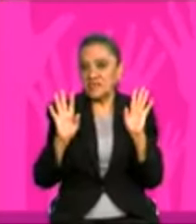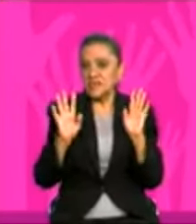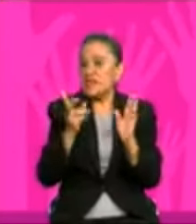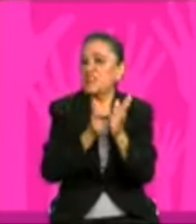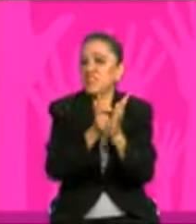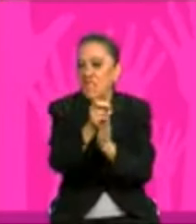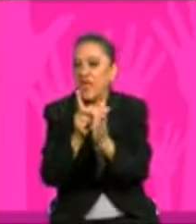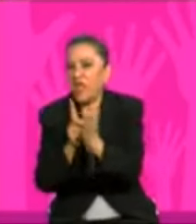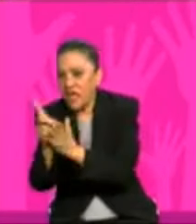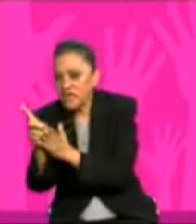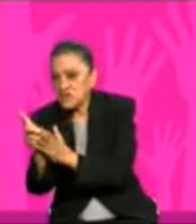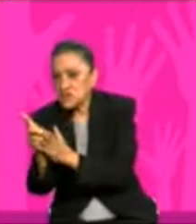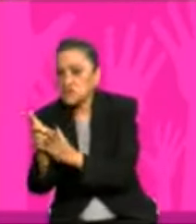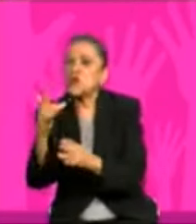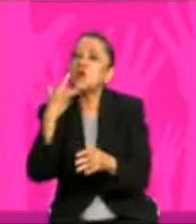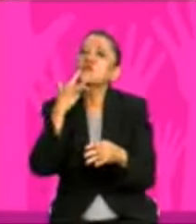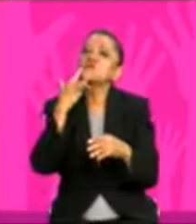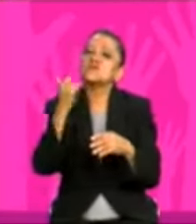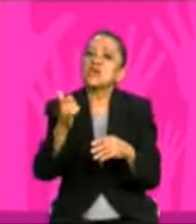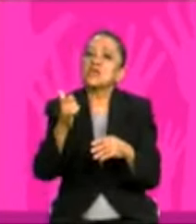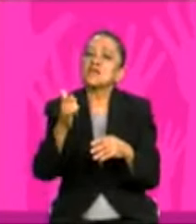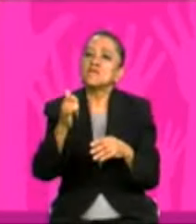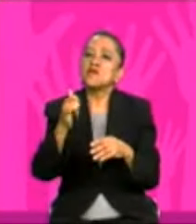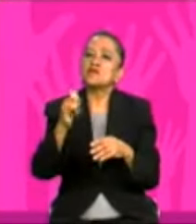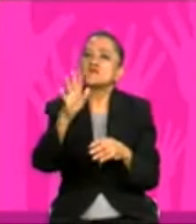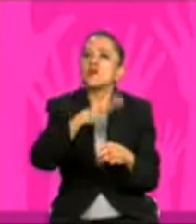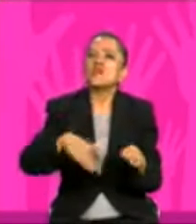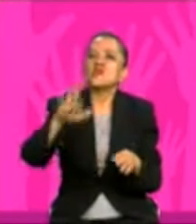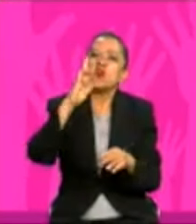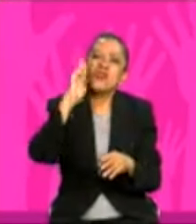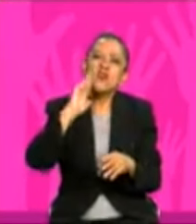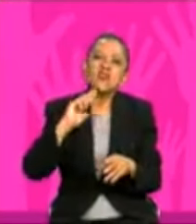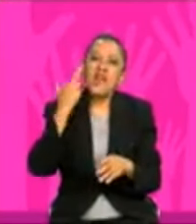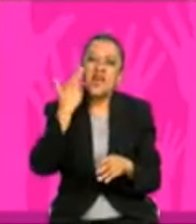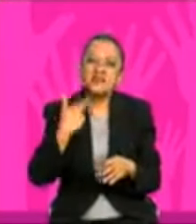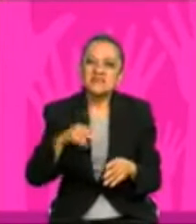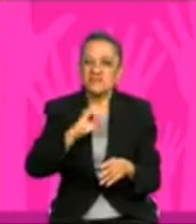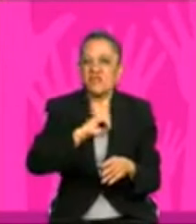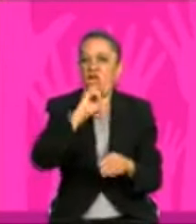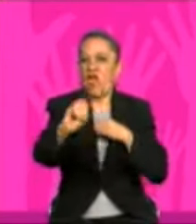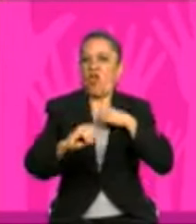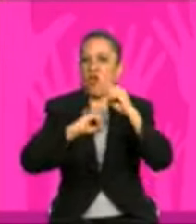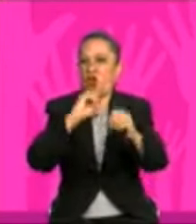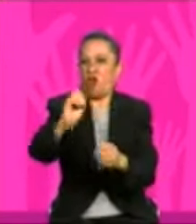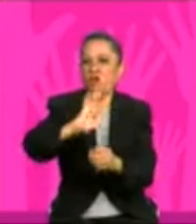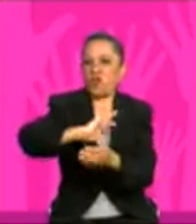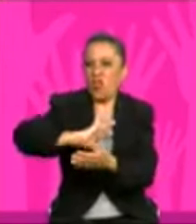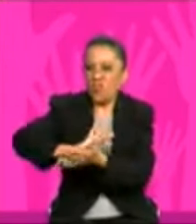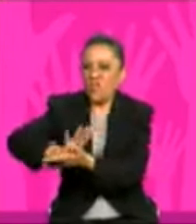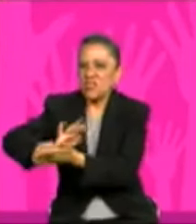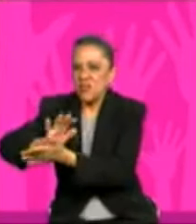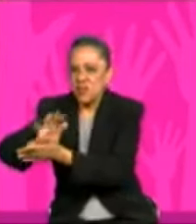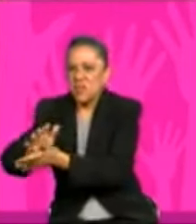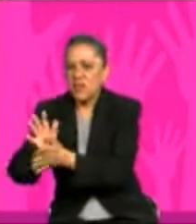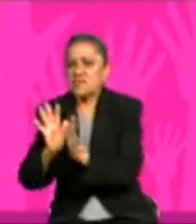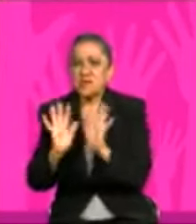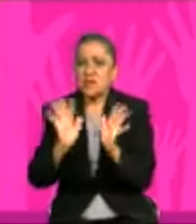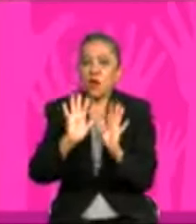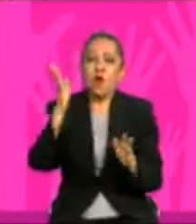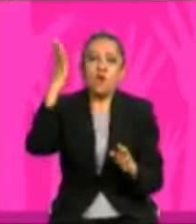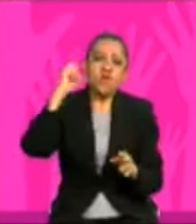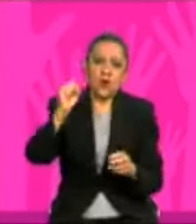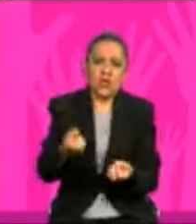derechos. Lucharemos contra todo el racismo, el odio y la discriminación. Morelos me ha dado todo, mi casa,